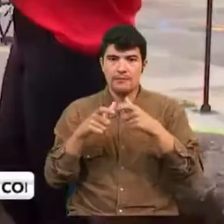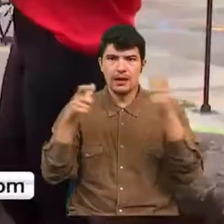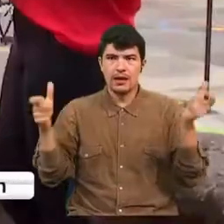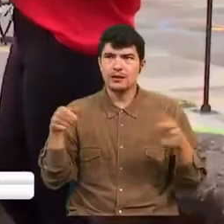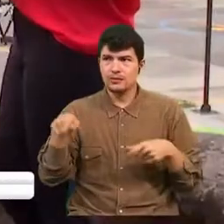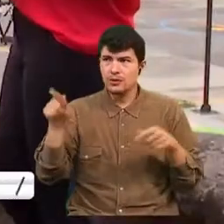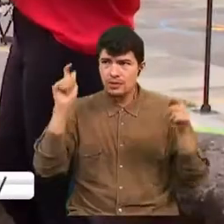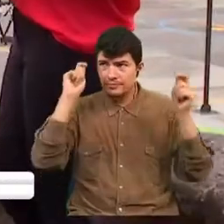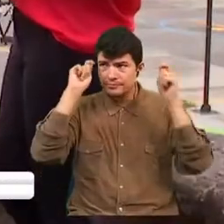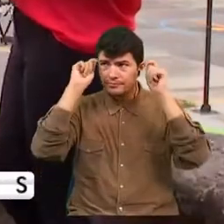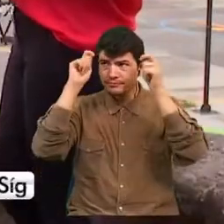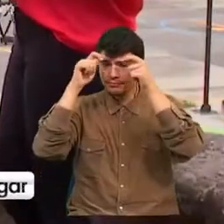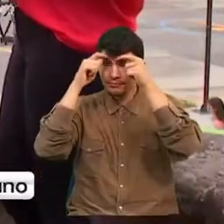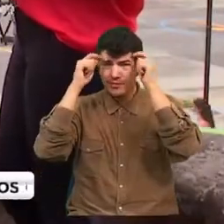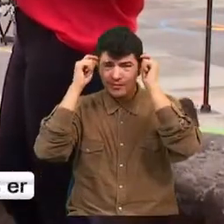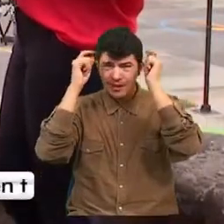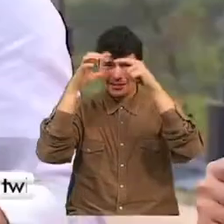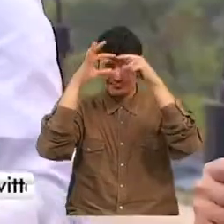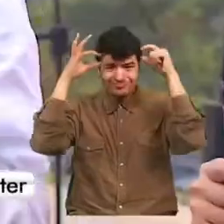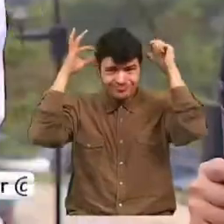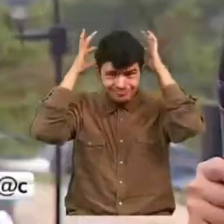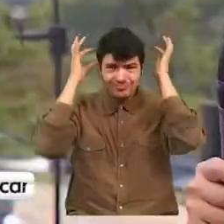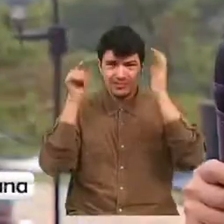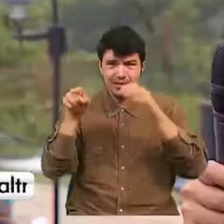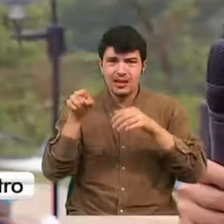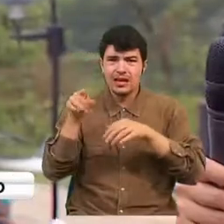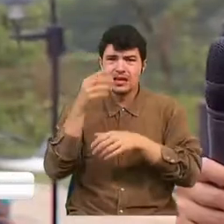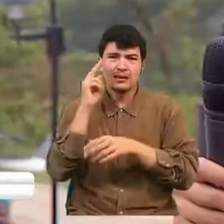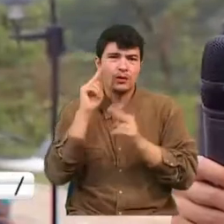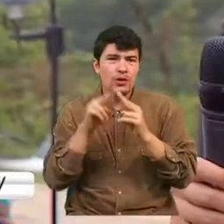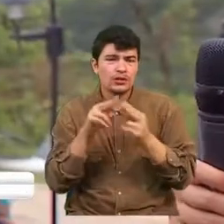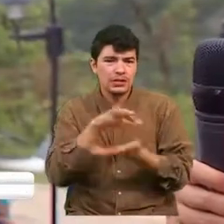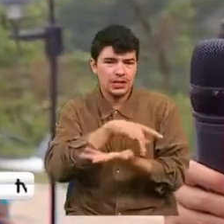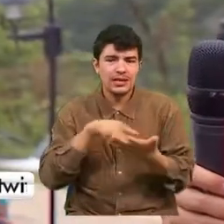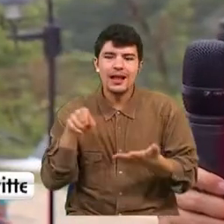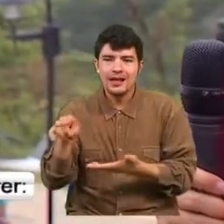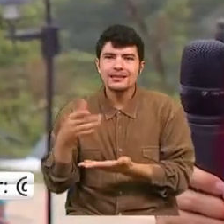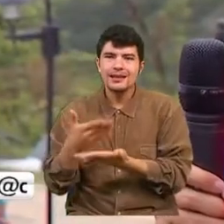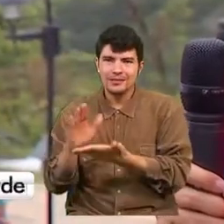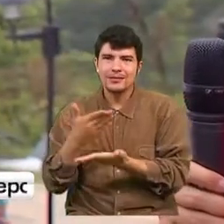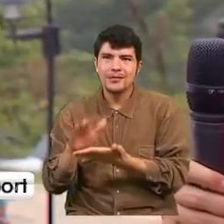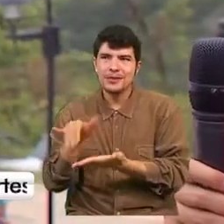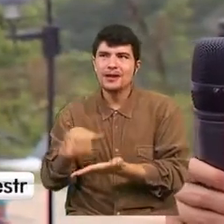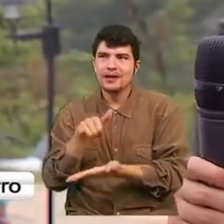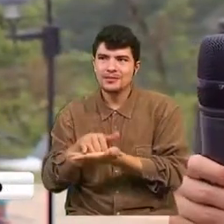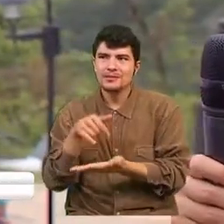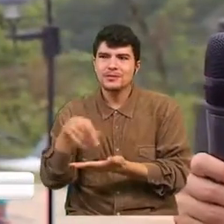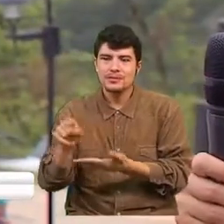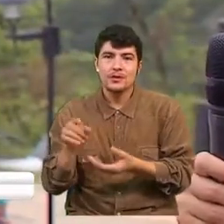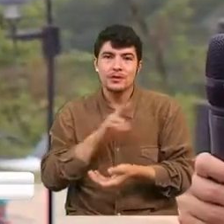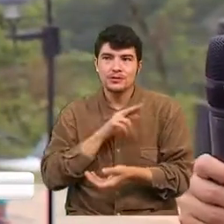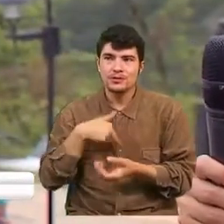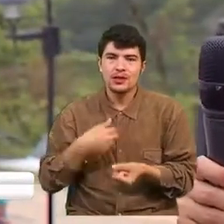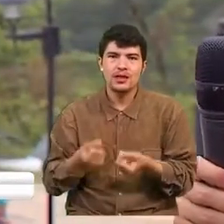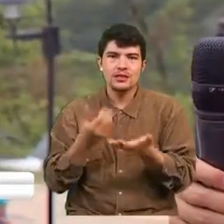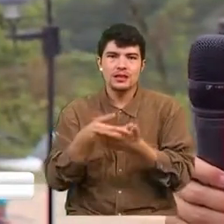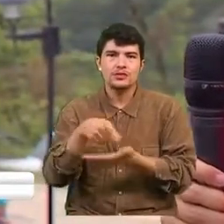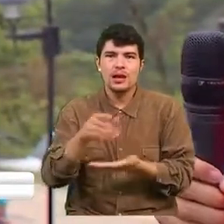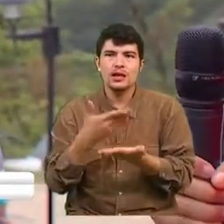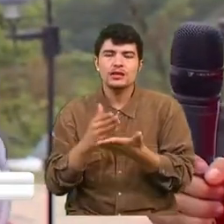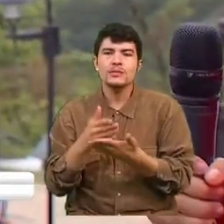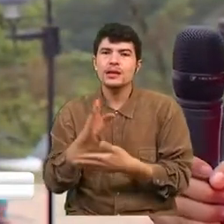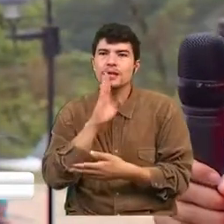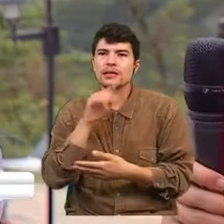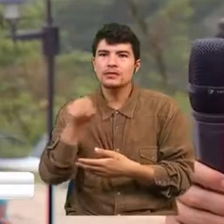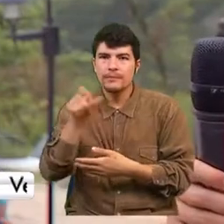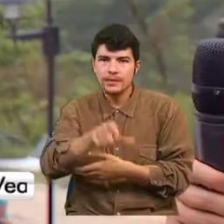pañoletas que ustedes vieron de Expedición Santander fueron elaboradas, se le compran, así como los productos que entregamos en Pujanza, se le compran a